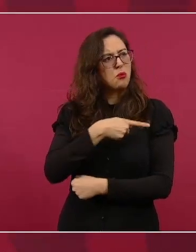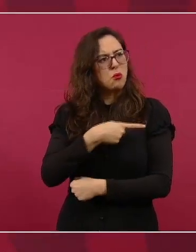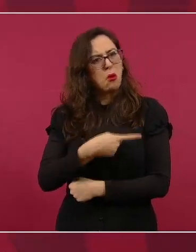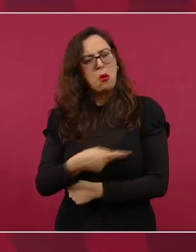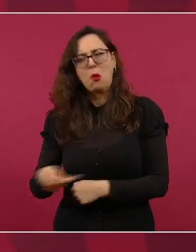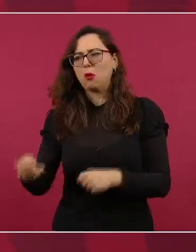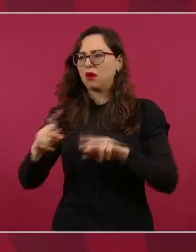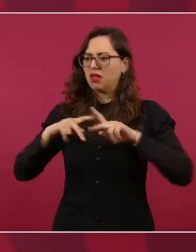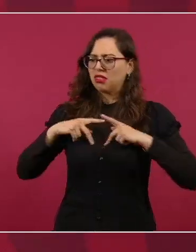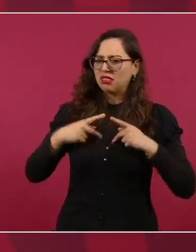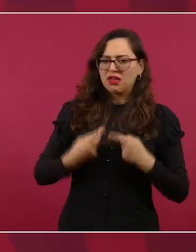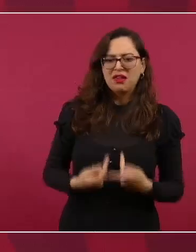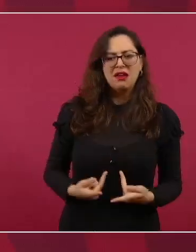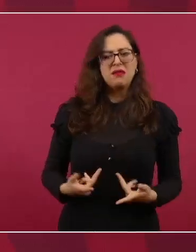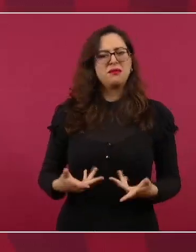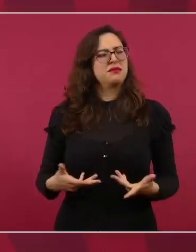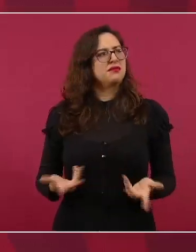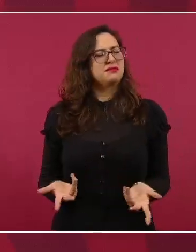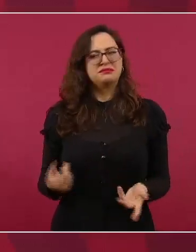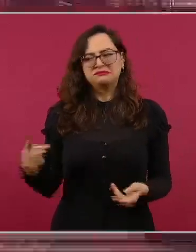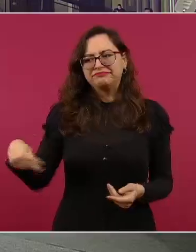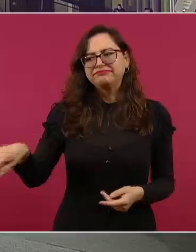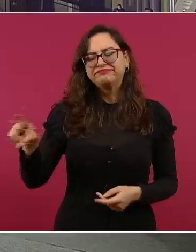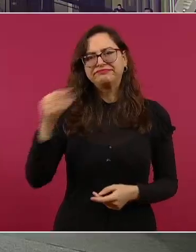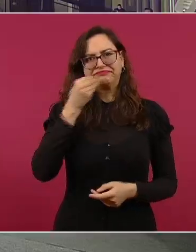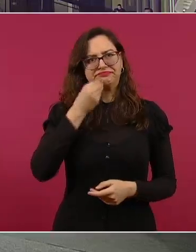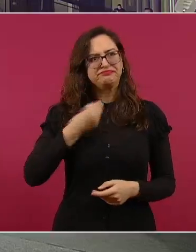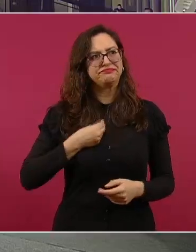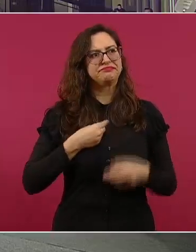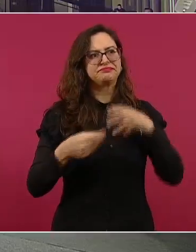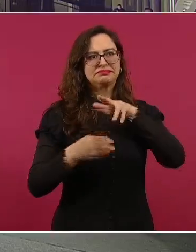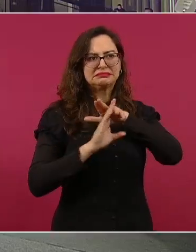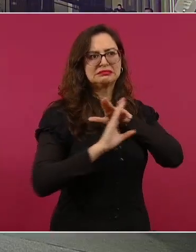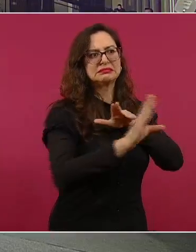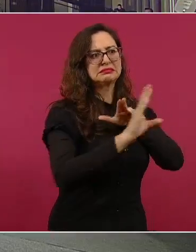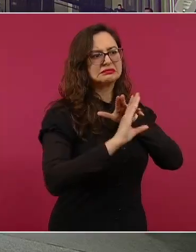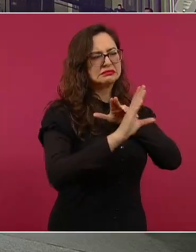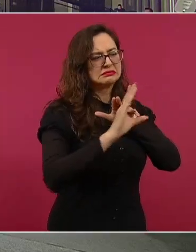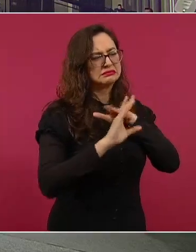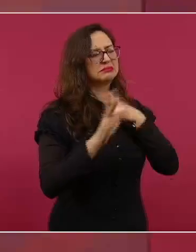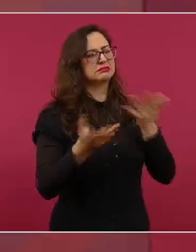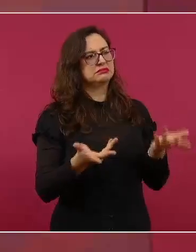para que la gente no se vea en la necesidad de emigrar,